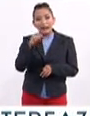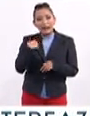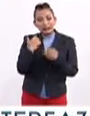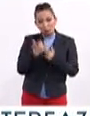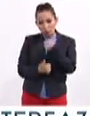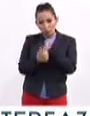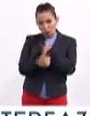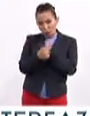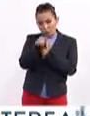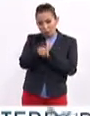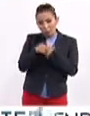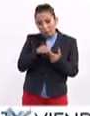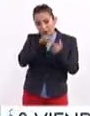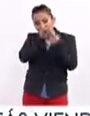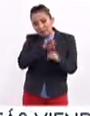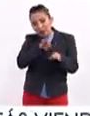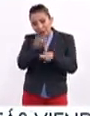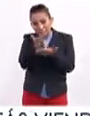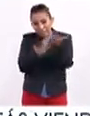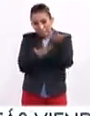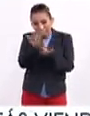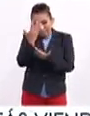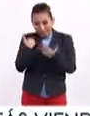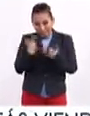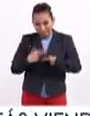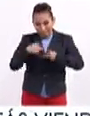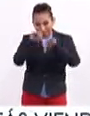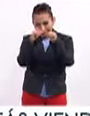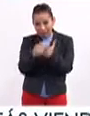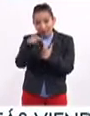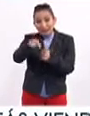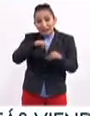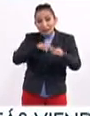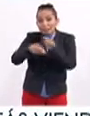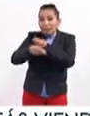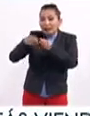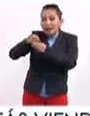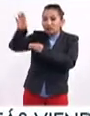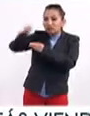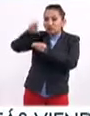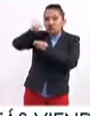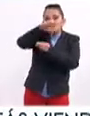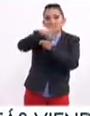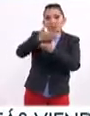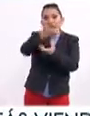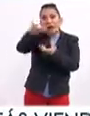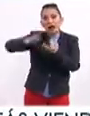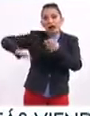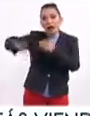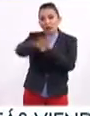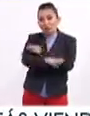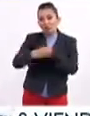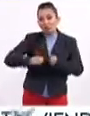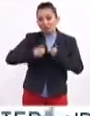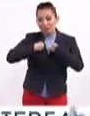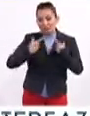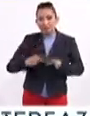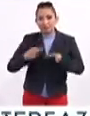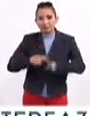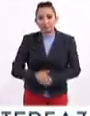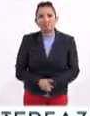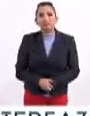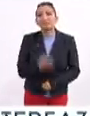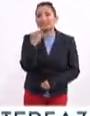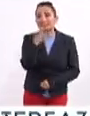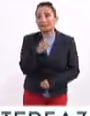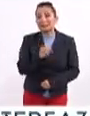este concurso resalta el trabajo manual de los artesanos, ya que trabajan con materias primas que recolectan del entorno en el que vive la gente.